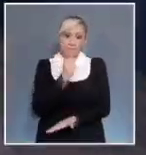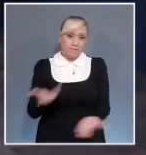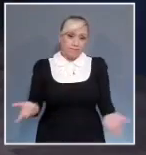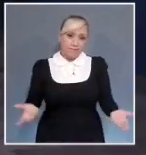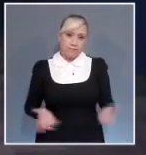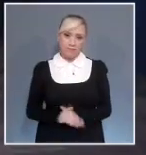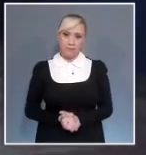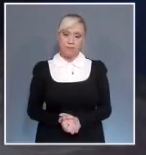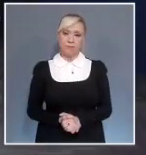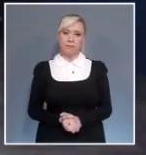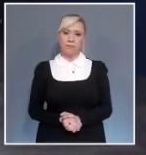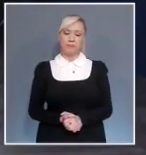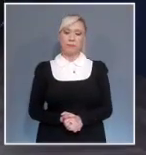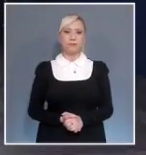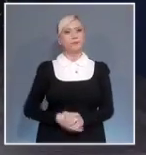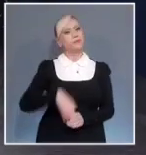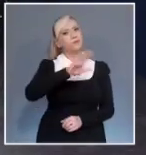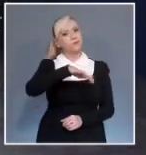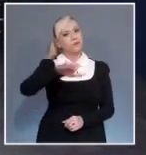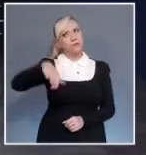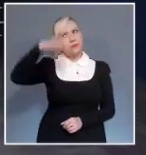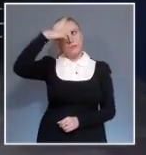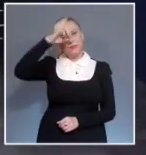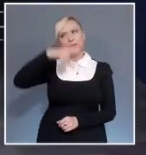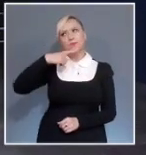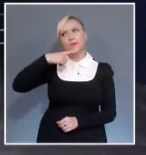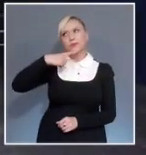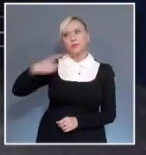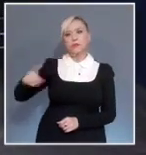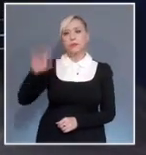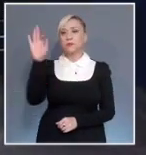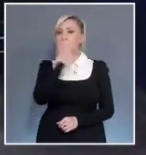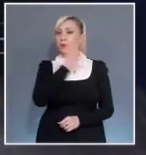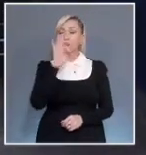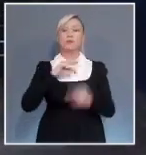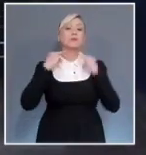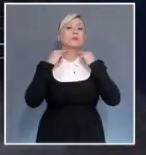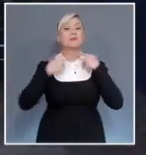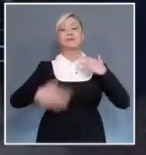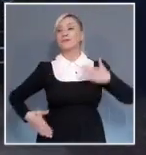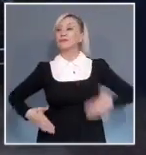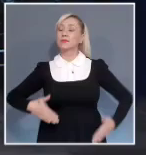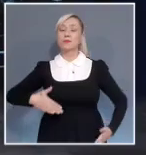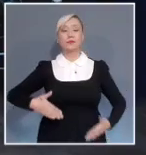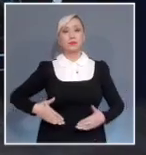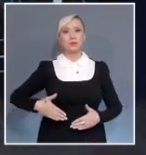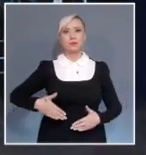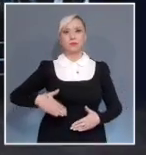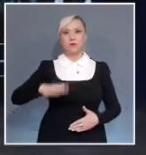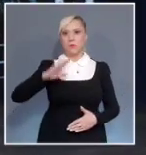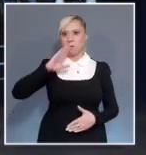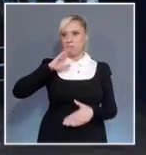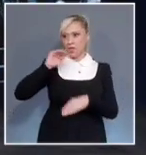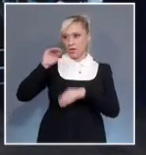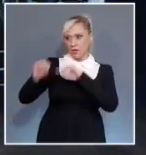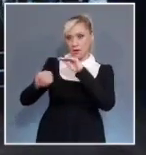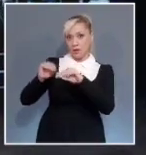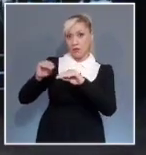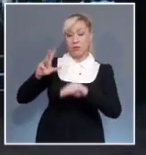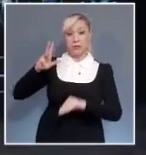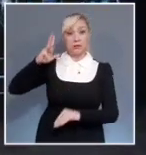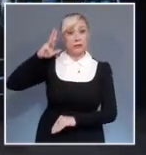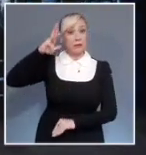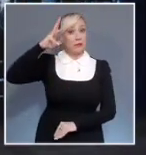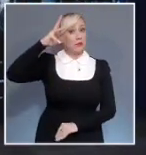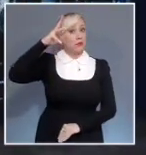Oiga, especialistas advierten que si la inteligencia artificial se nutre de malos datos, los resultados en el campo del